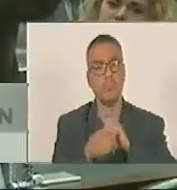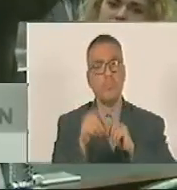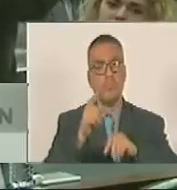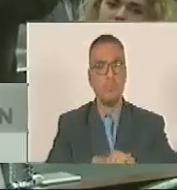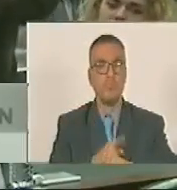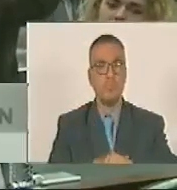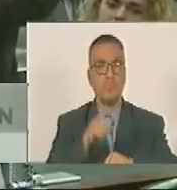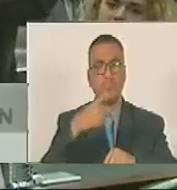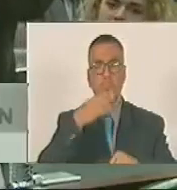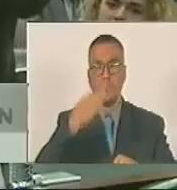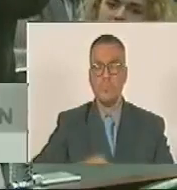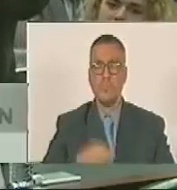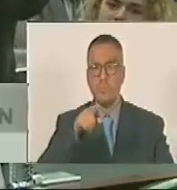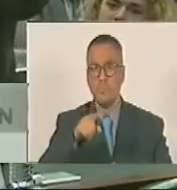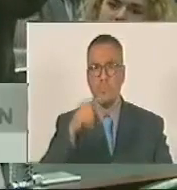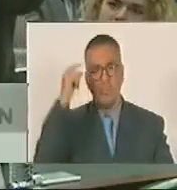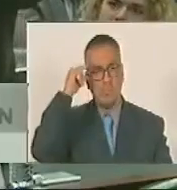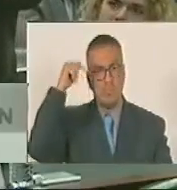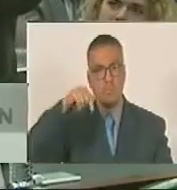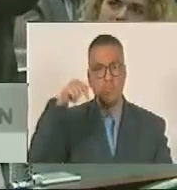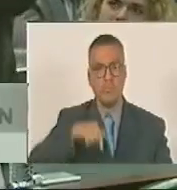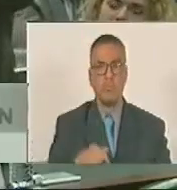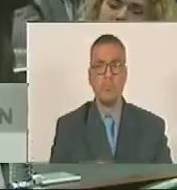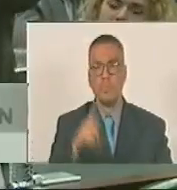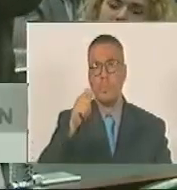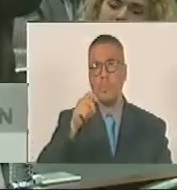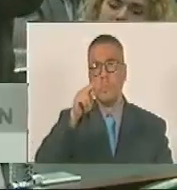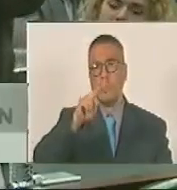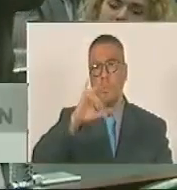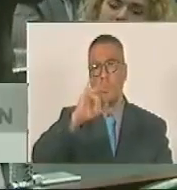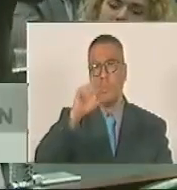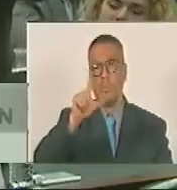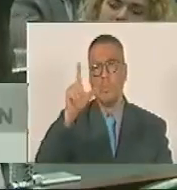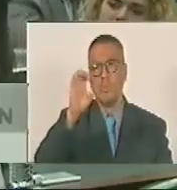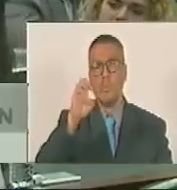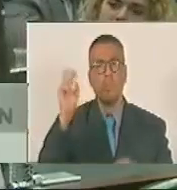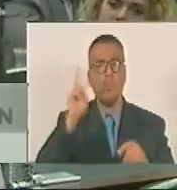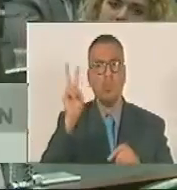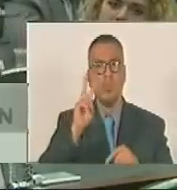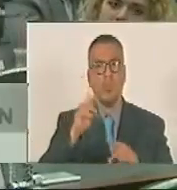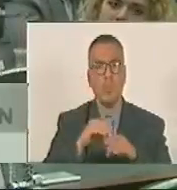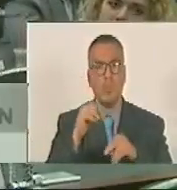y evidentemente hoy Turquille y Venezuela son